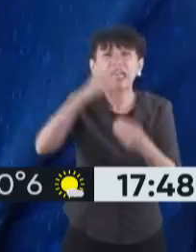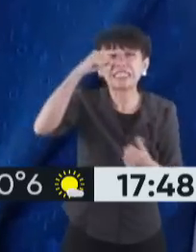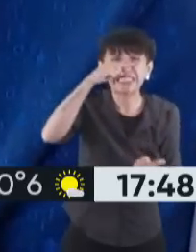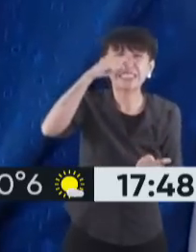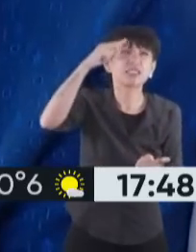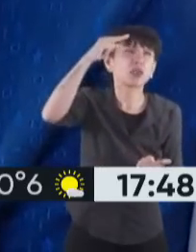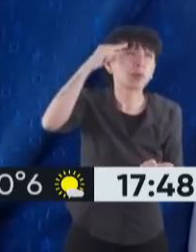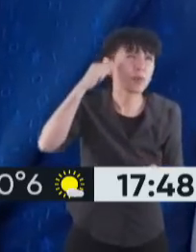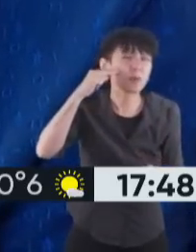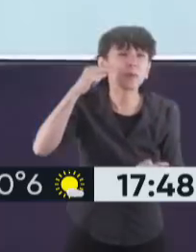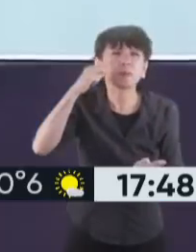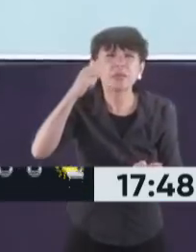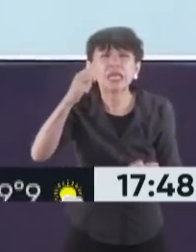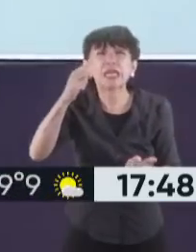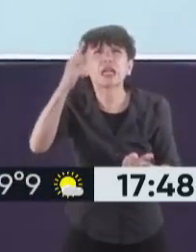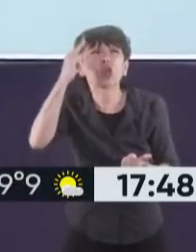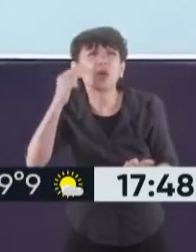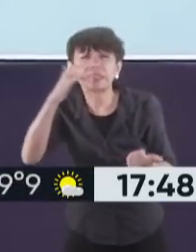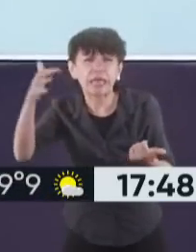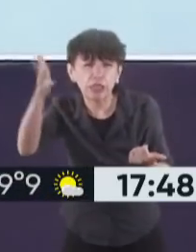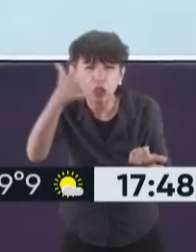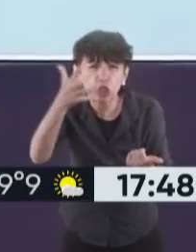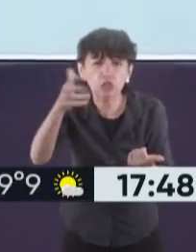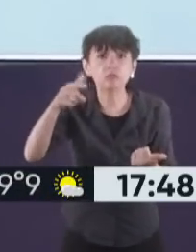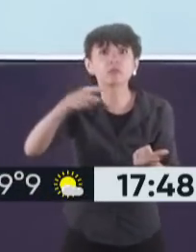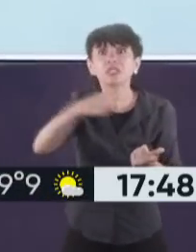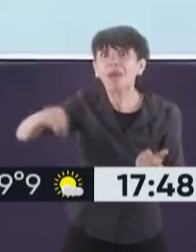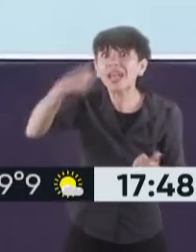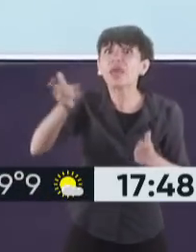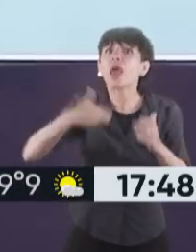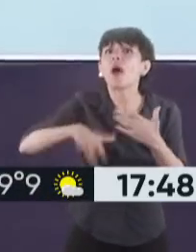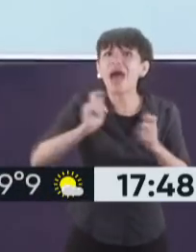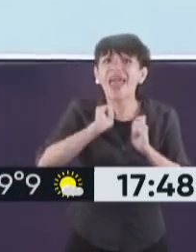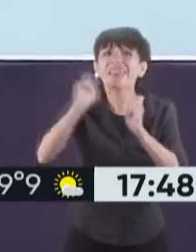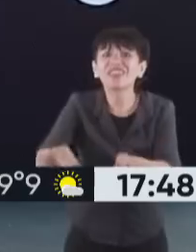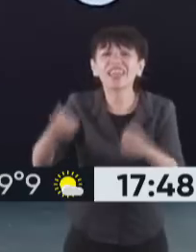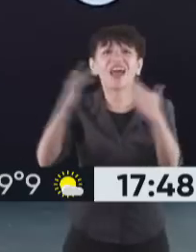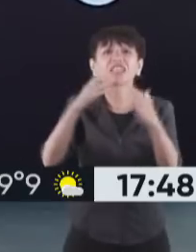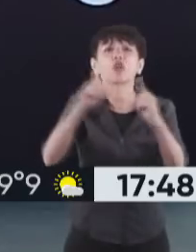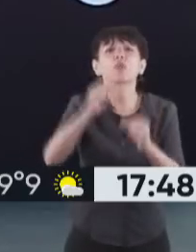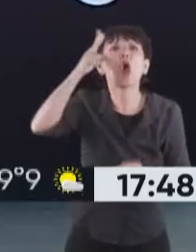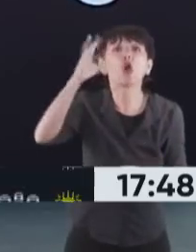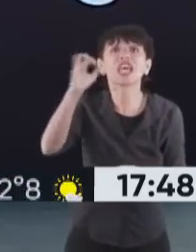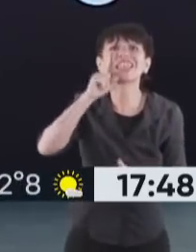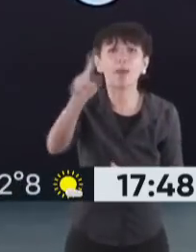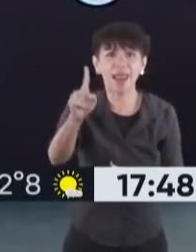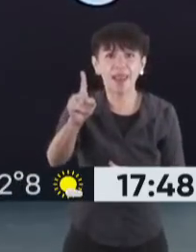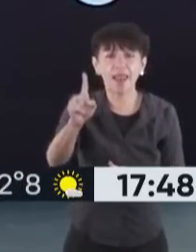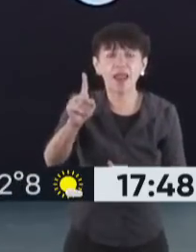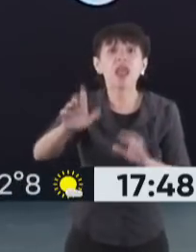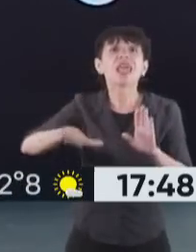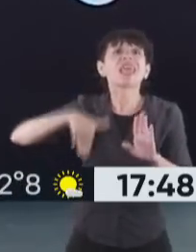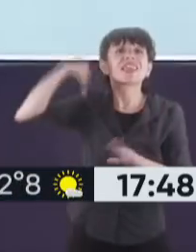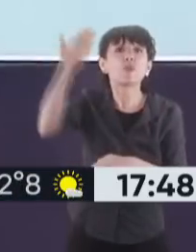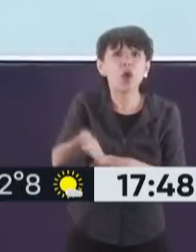79.900 y pico. Y la semana que viene vamos a entregar la casa 80.000. Y a fin de mes a